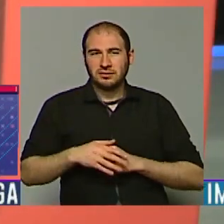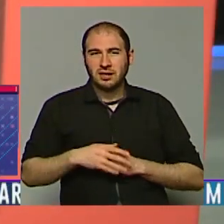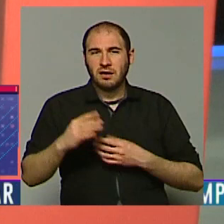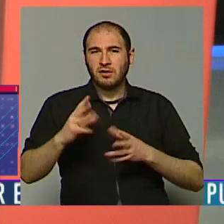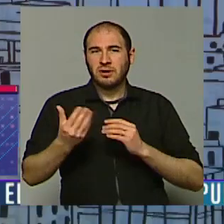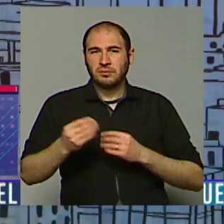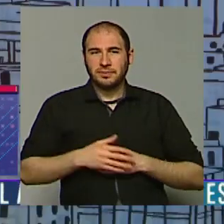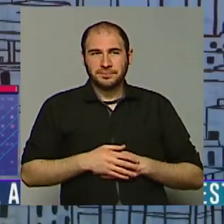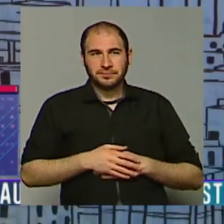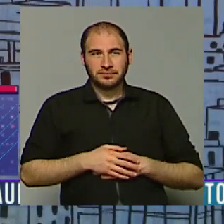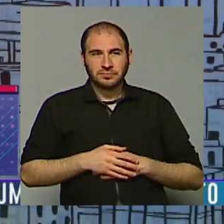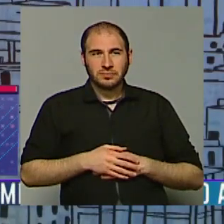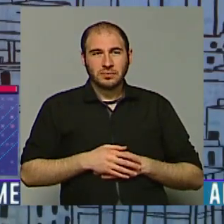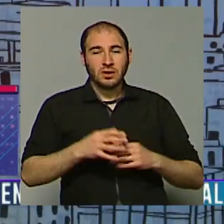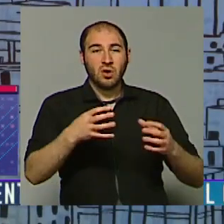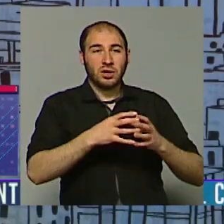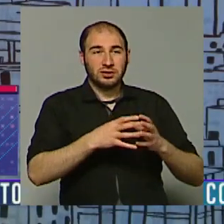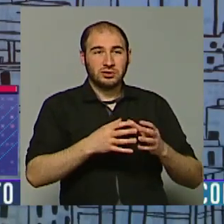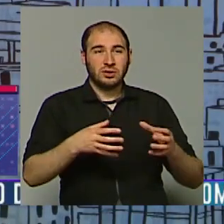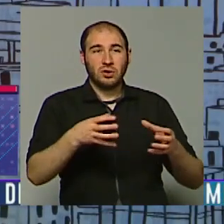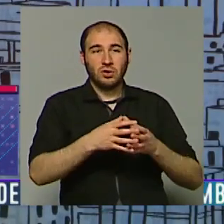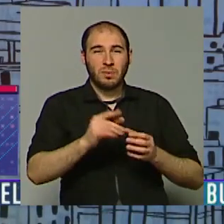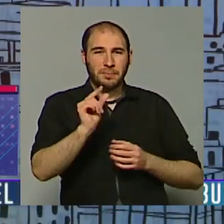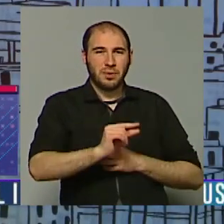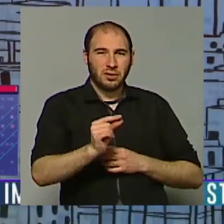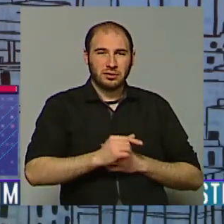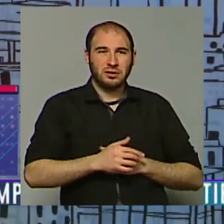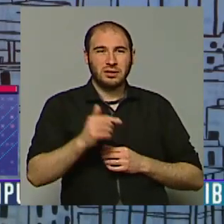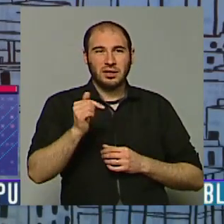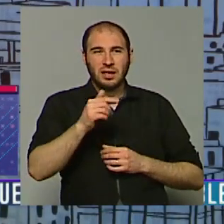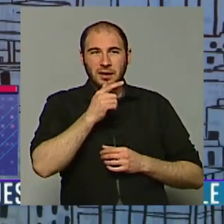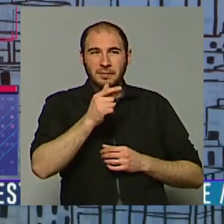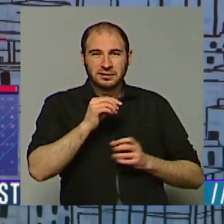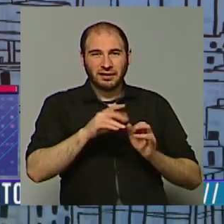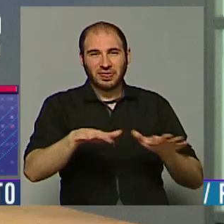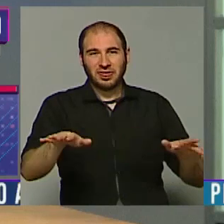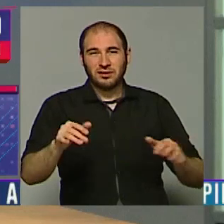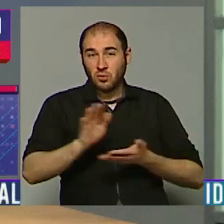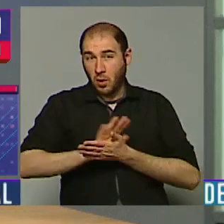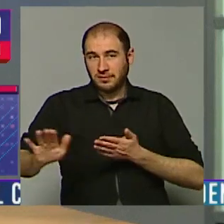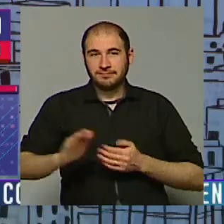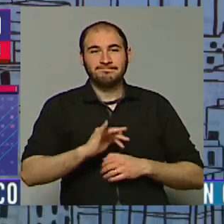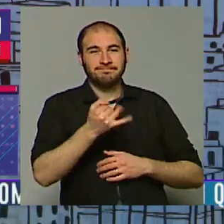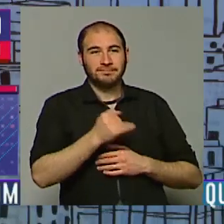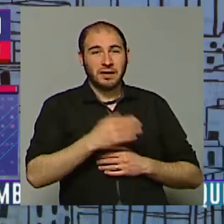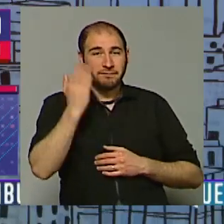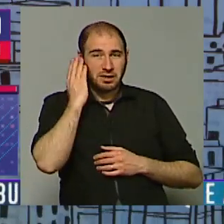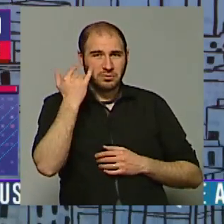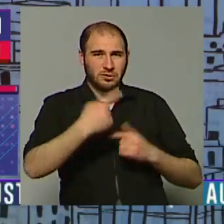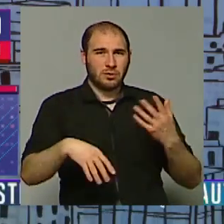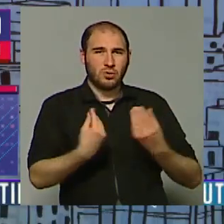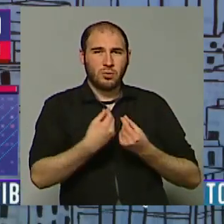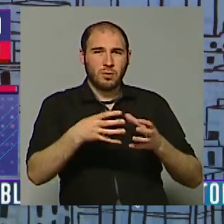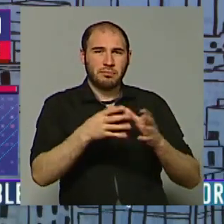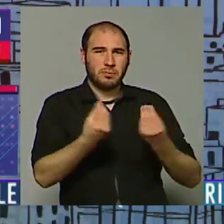¿Cómo pueden hacer? Organizaciones o agrupaciones hay muy pocas, están como muy dispersas. Pero son nuevitas. Digamos. Sí, en Facebook hay un montón de